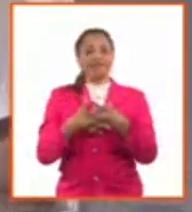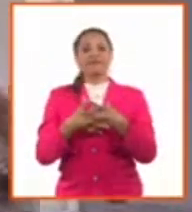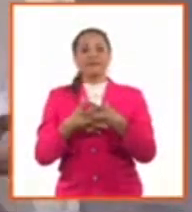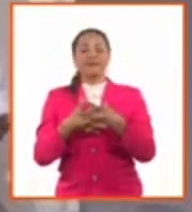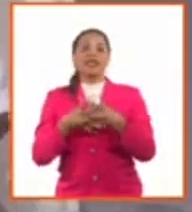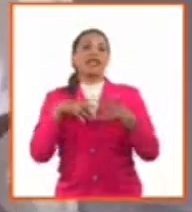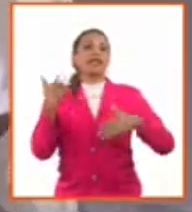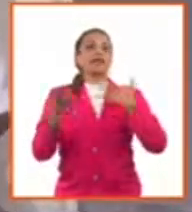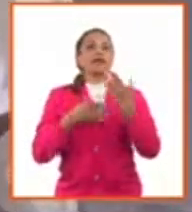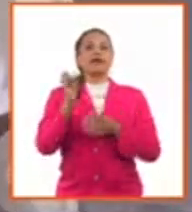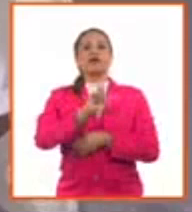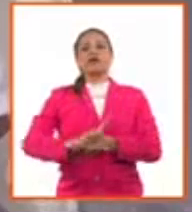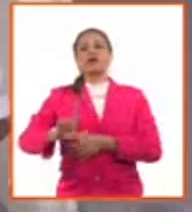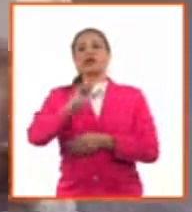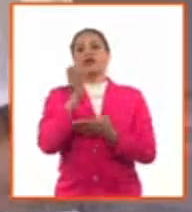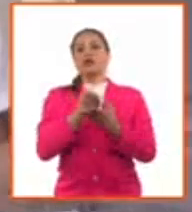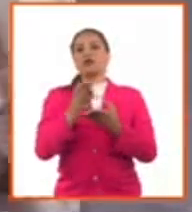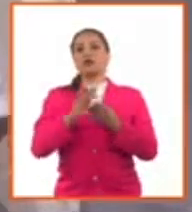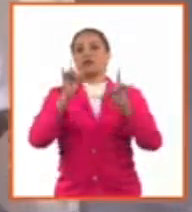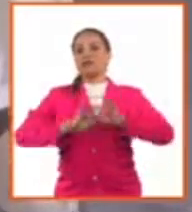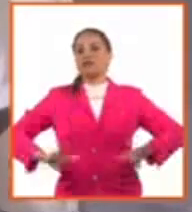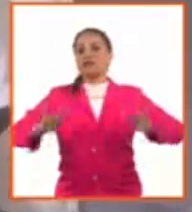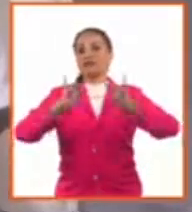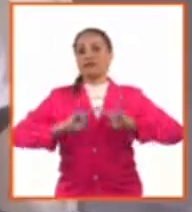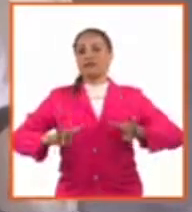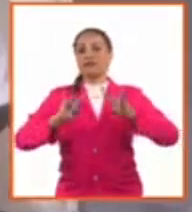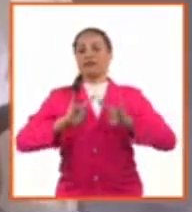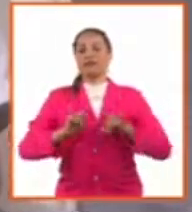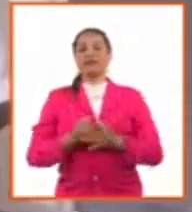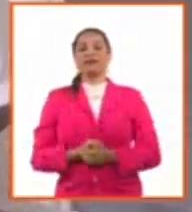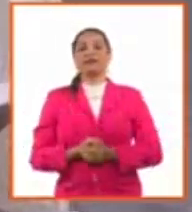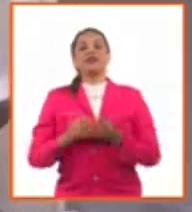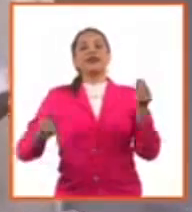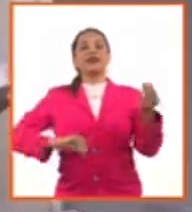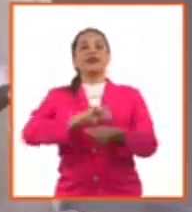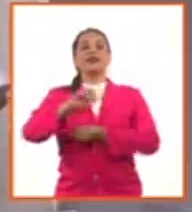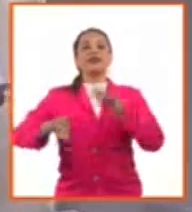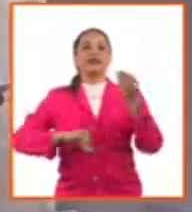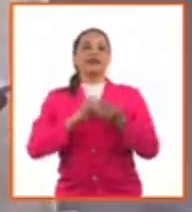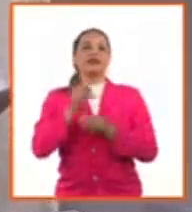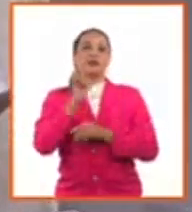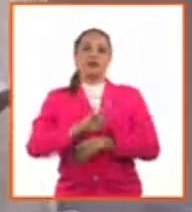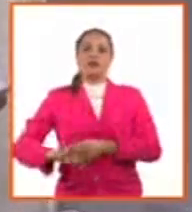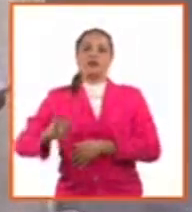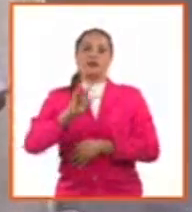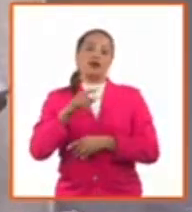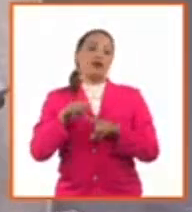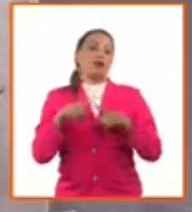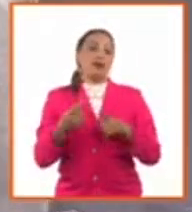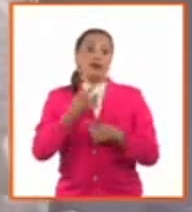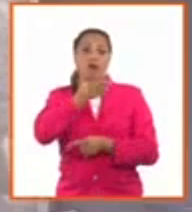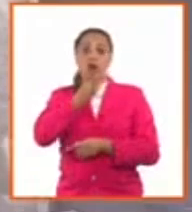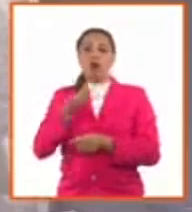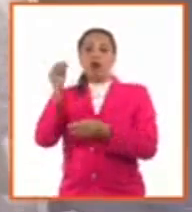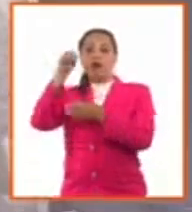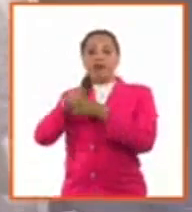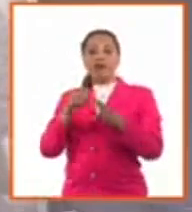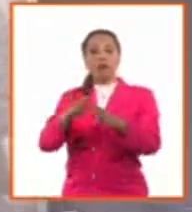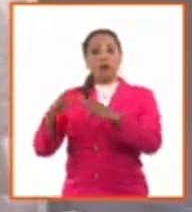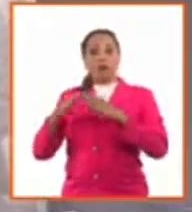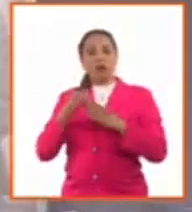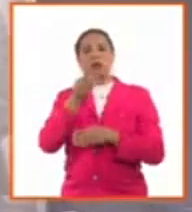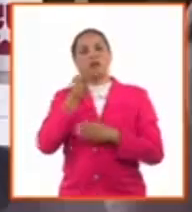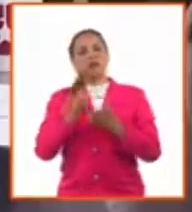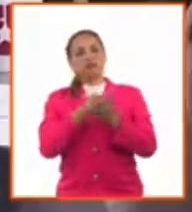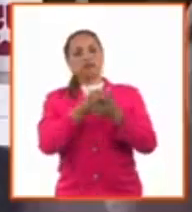de la actividad social del estudiante universitario y también habla de la transformación comunitaria y cómo el joven desde su barrio